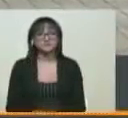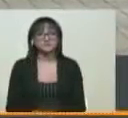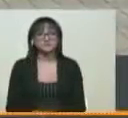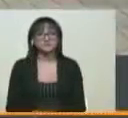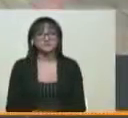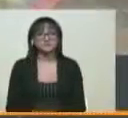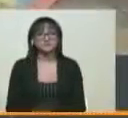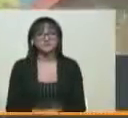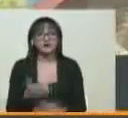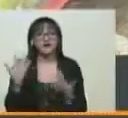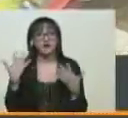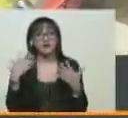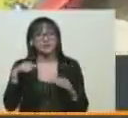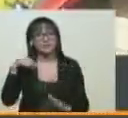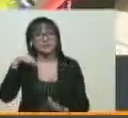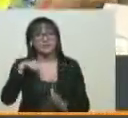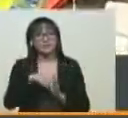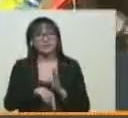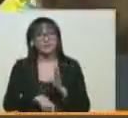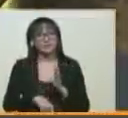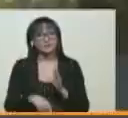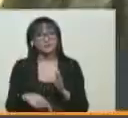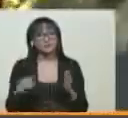El calor profundo.